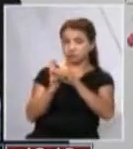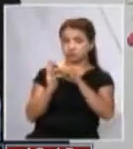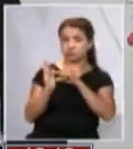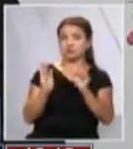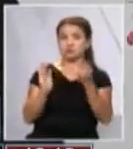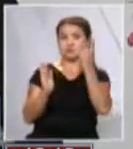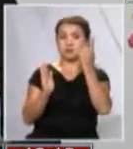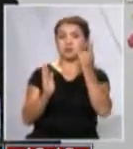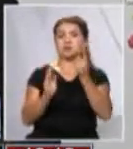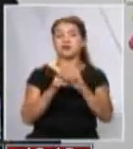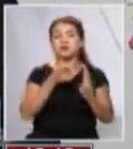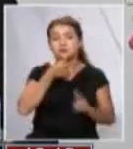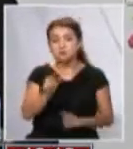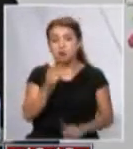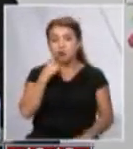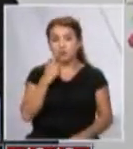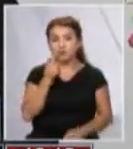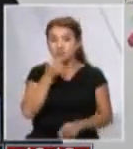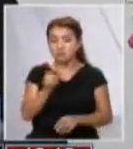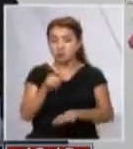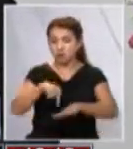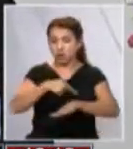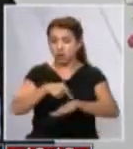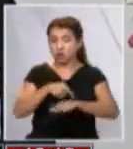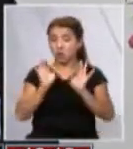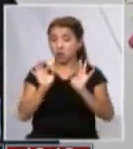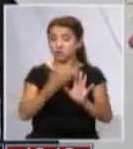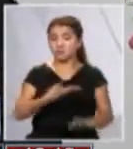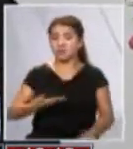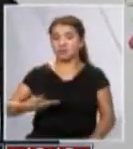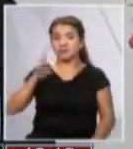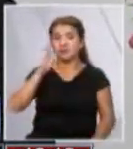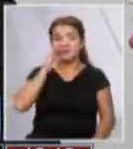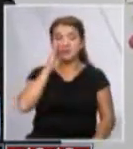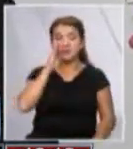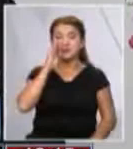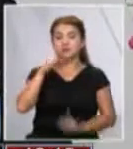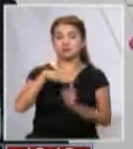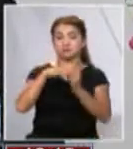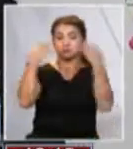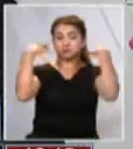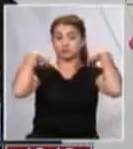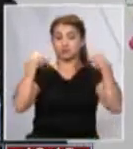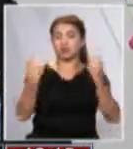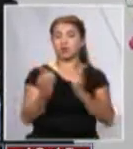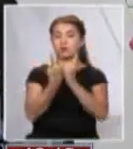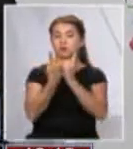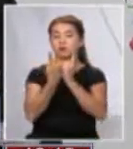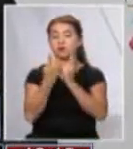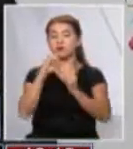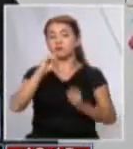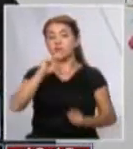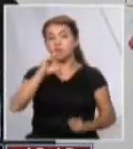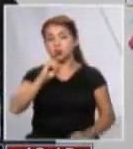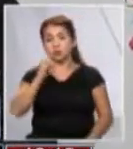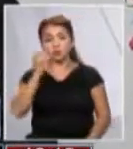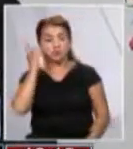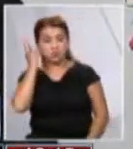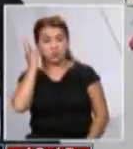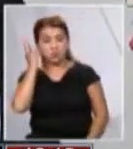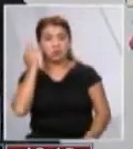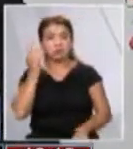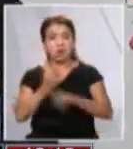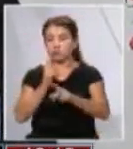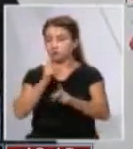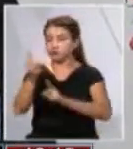a tan solo pocos días, pocas horas, se podría decir, de que la presidenta Michelle Bachelet encabece un encuentro de ONU Mujeres, donde ya podemos ver que hay cierto